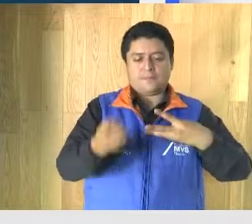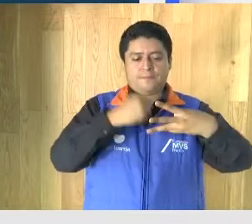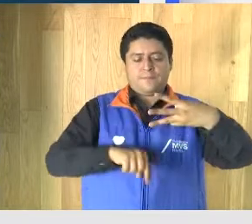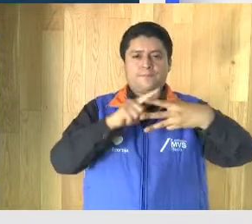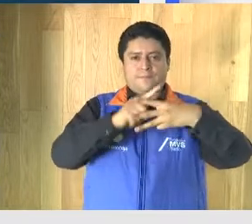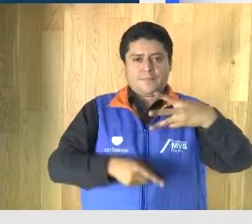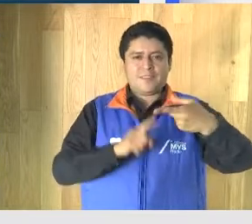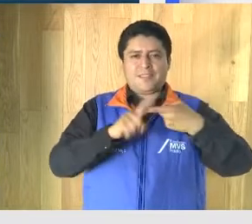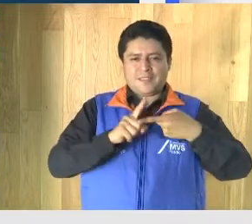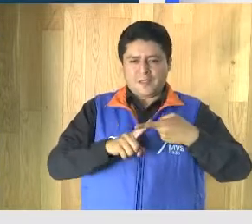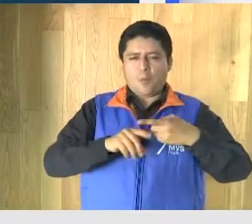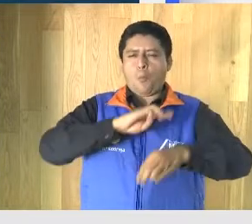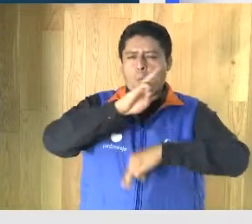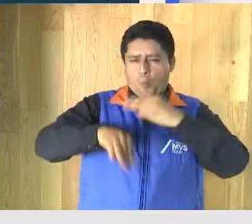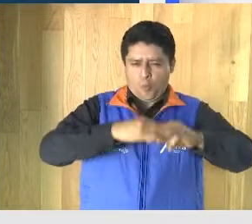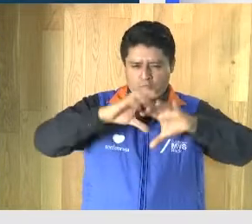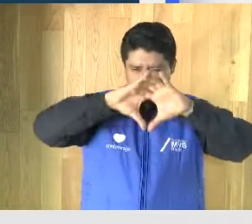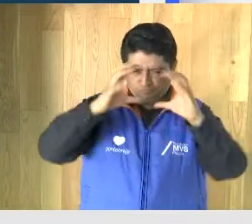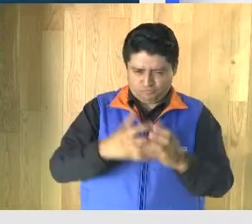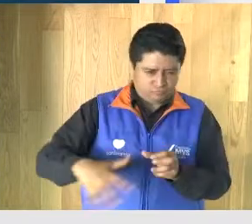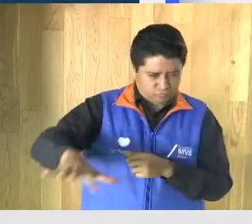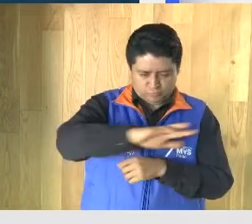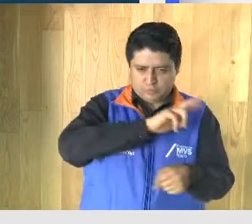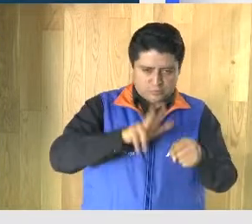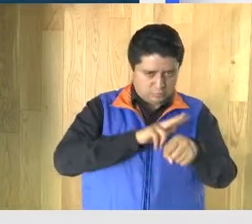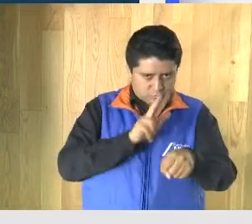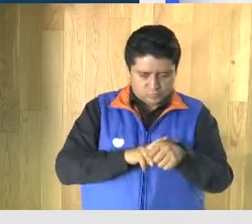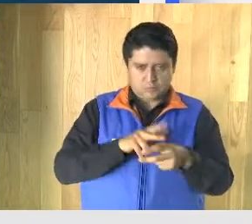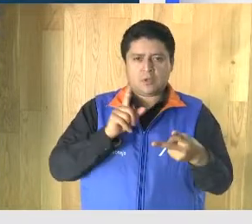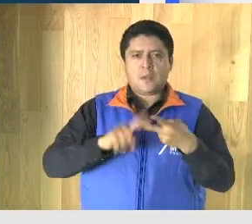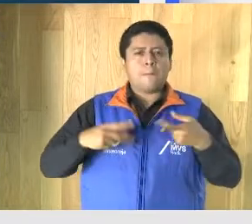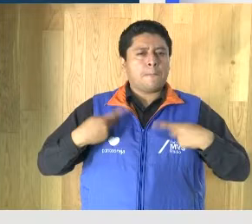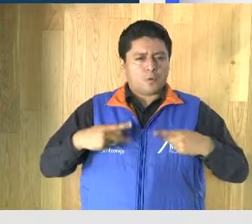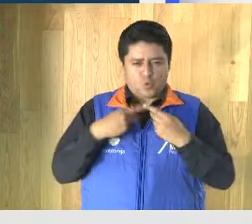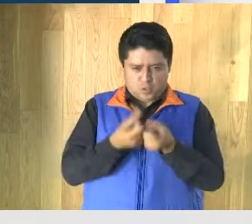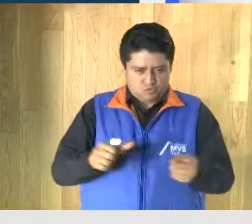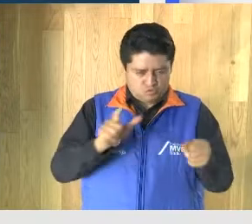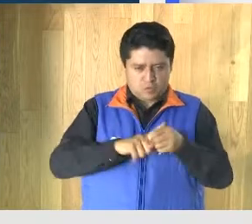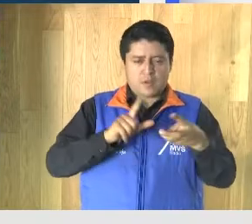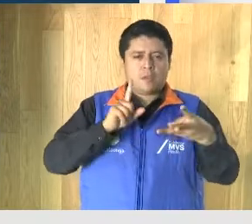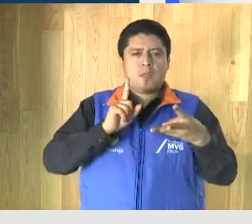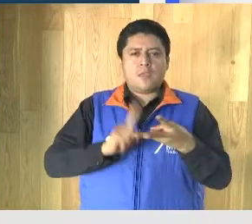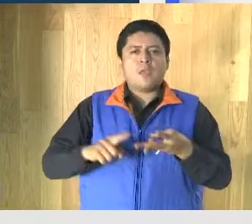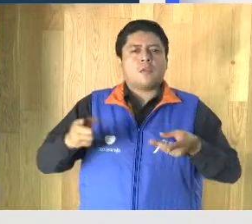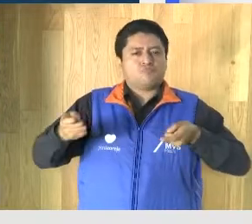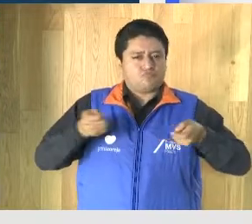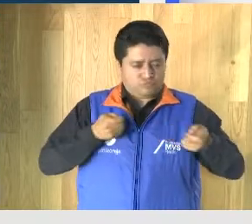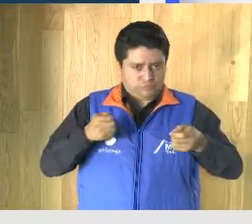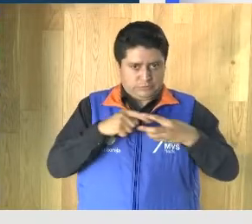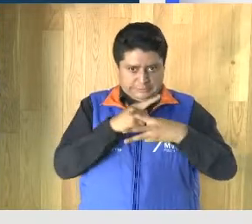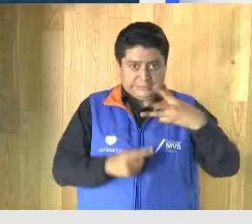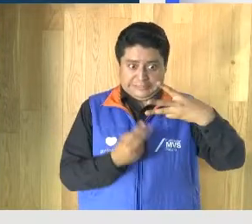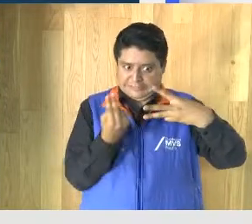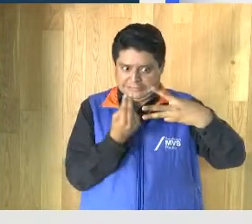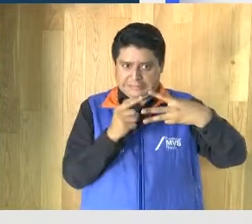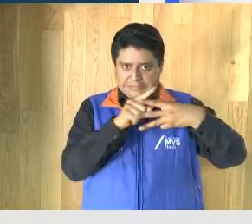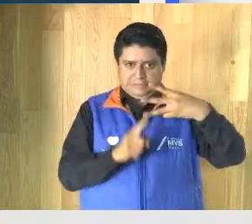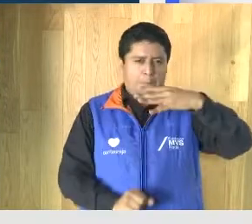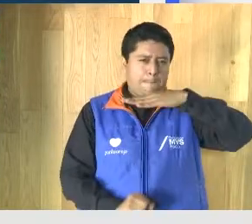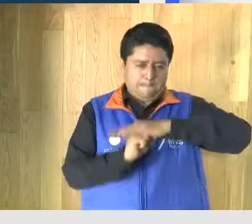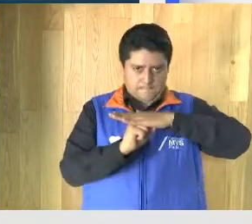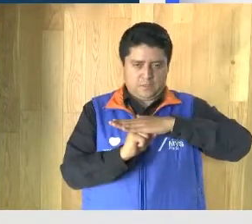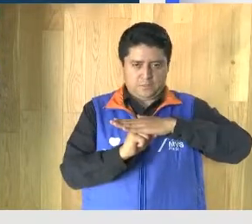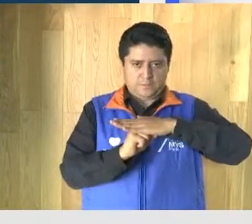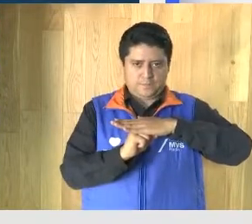sí quería como poner las bases, ¿no?, de que estamos en este momento de transformación, una década clave. Tenemos